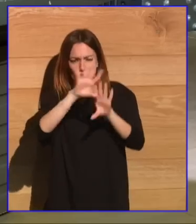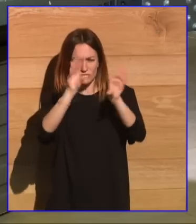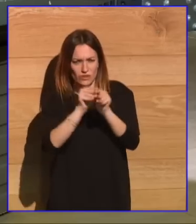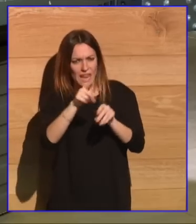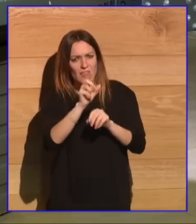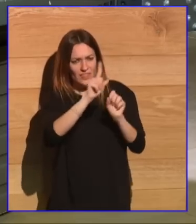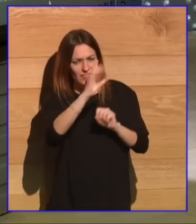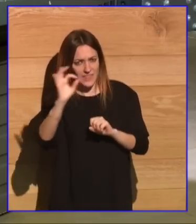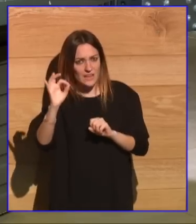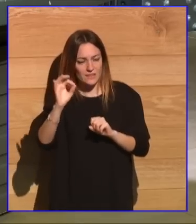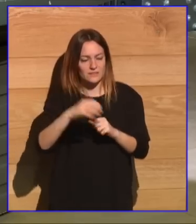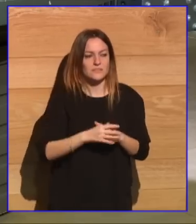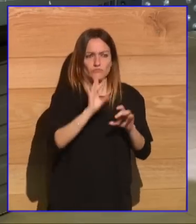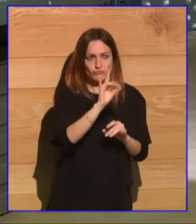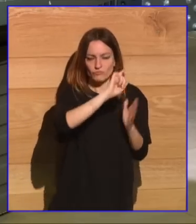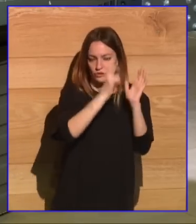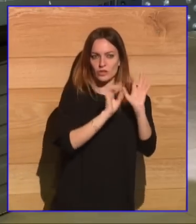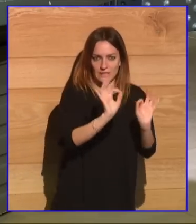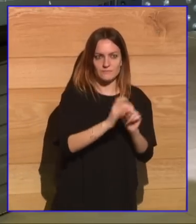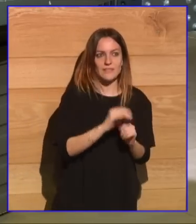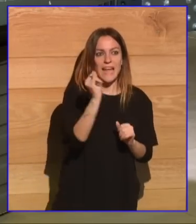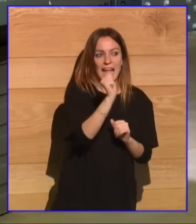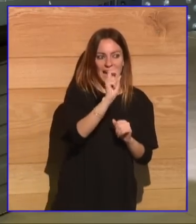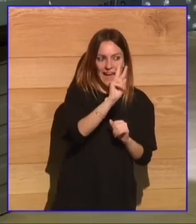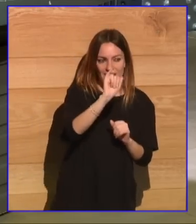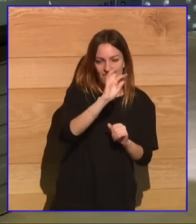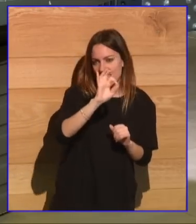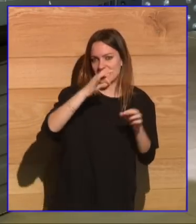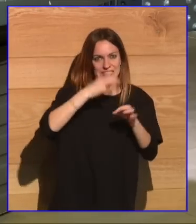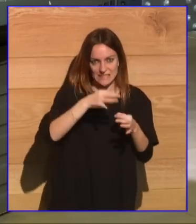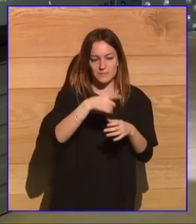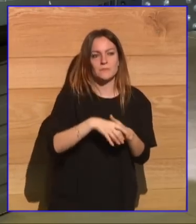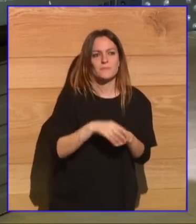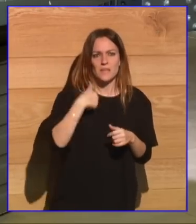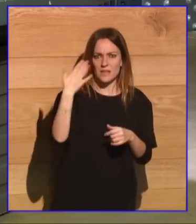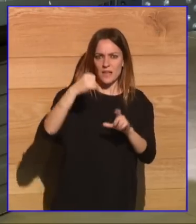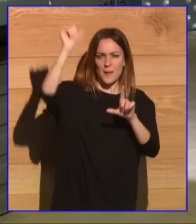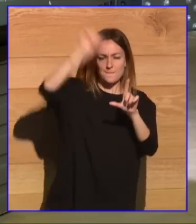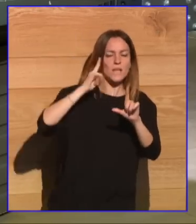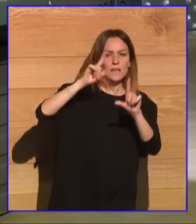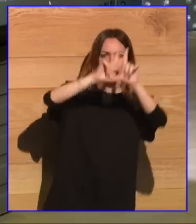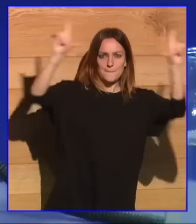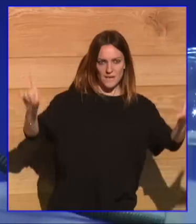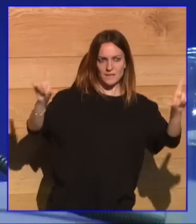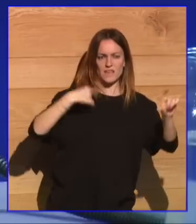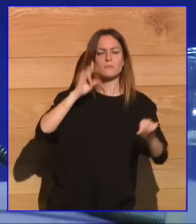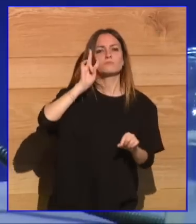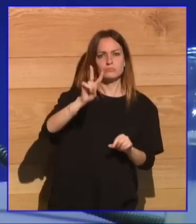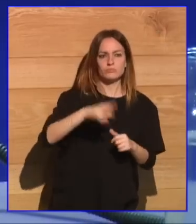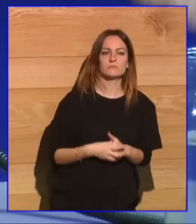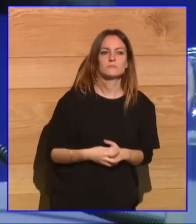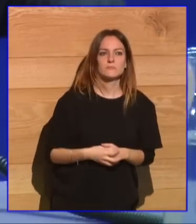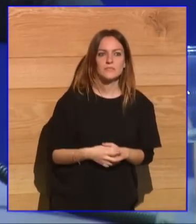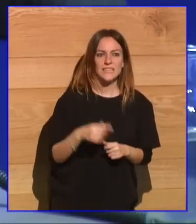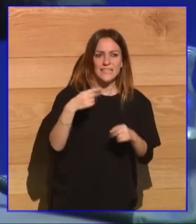el 85 las vi en su momento. Y sé que Javi siempre va un poco más allá. Las vi en pantalla gigante, en Panavisión las vi. ¿vale? Es un 15, ¿no? Las vi